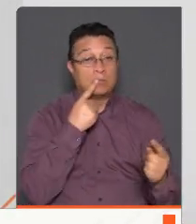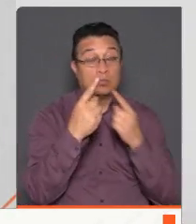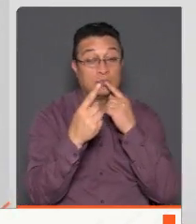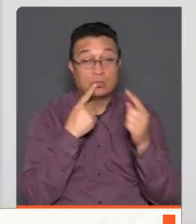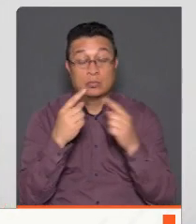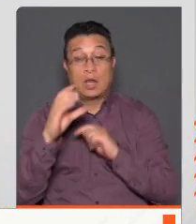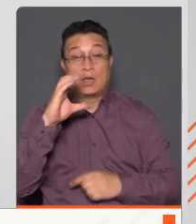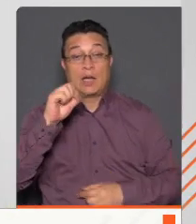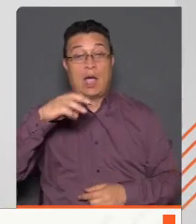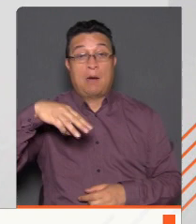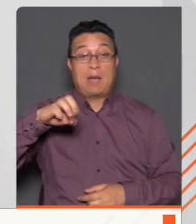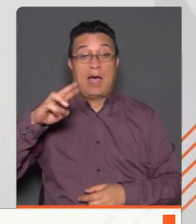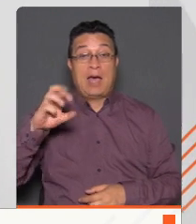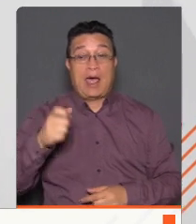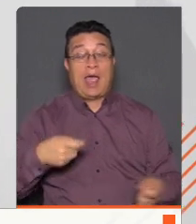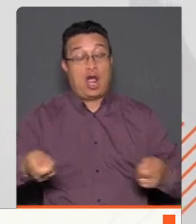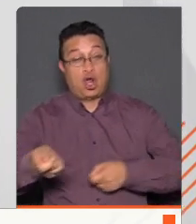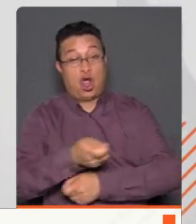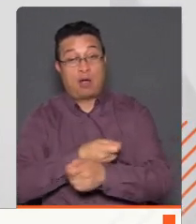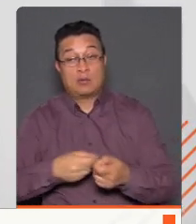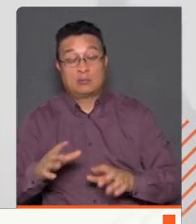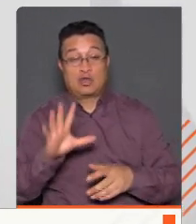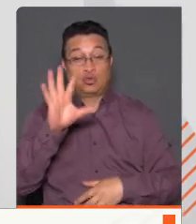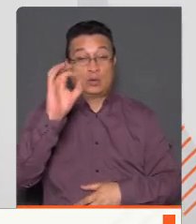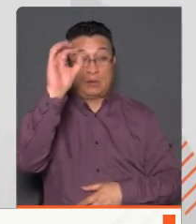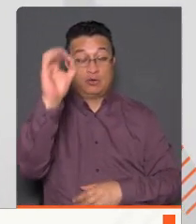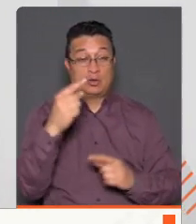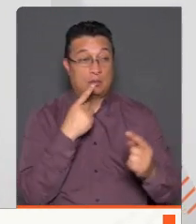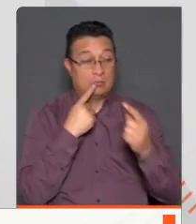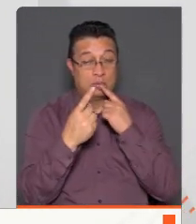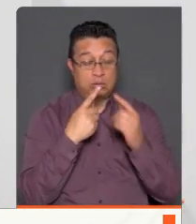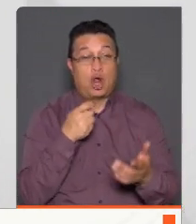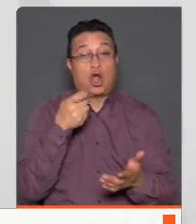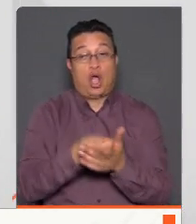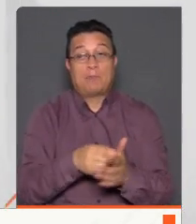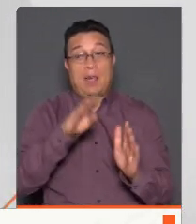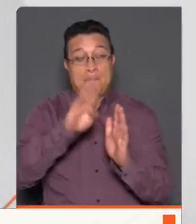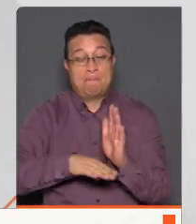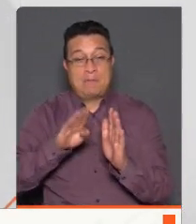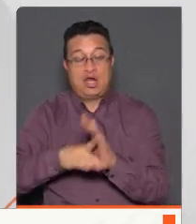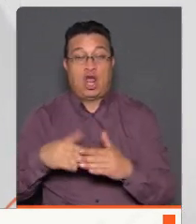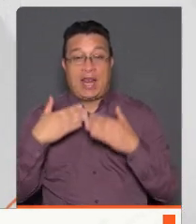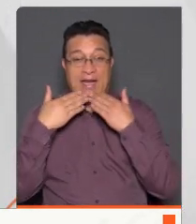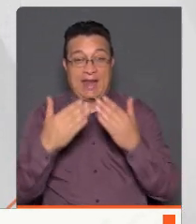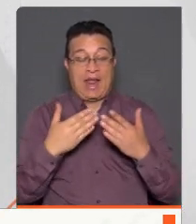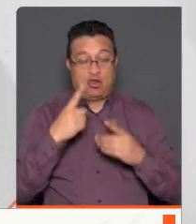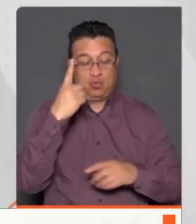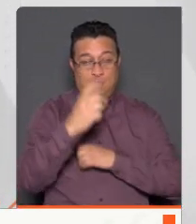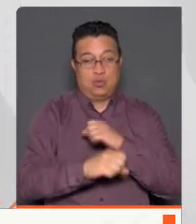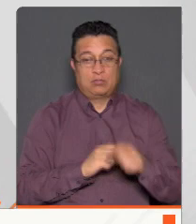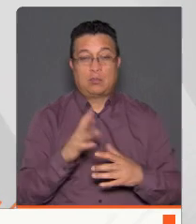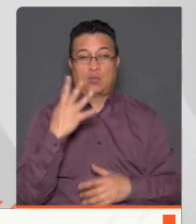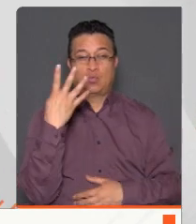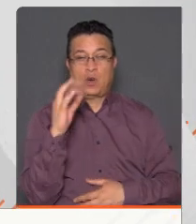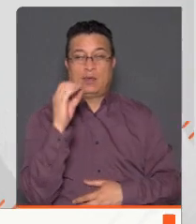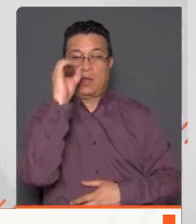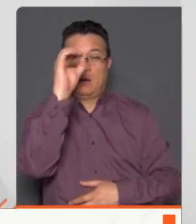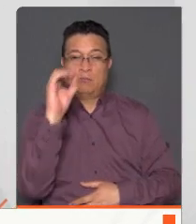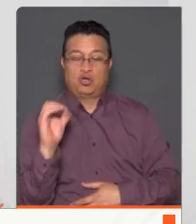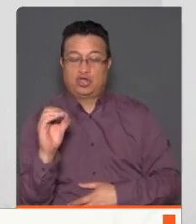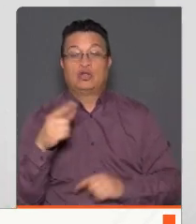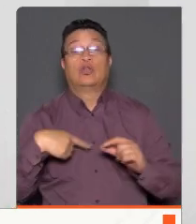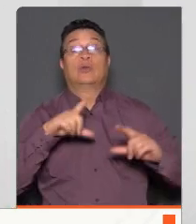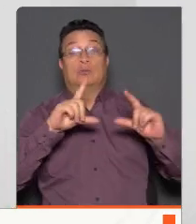Nacional de Comercio, cerca de la mitad de los consultados comprará menos regalos este año. Alrededor del 40% reducirá